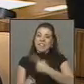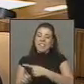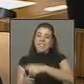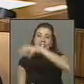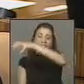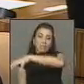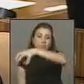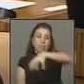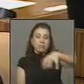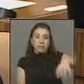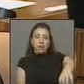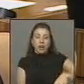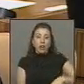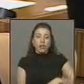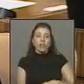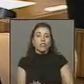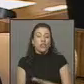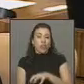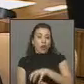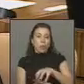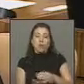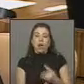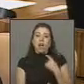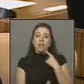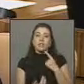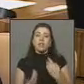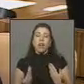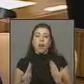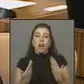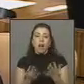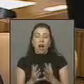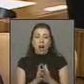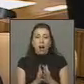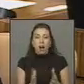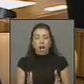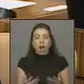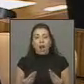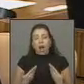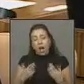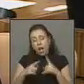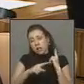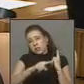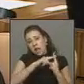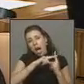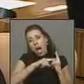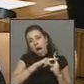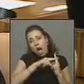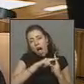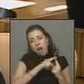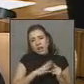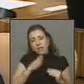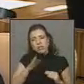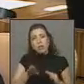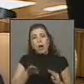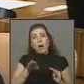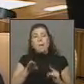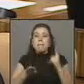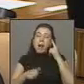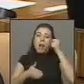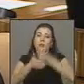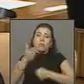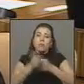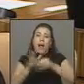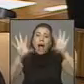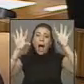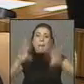compañías de las comunas afectadas pusieron una enorme cuota de entrega y sacrificio para apoyar el combate del